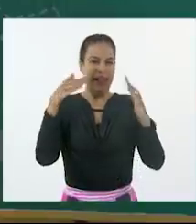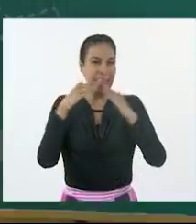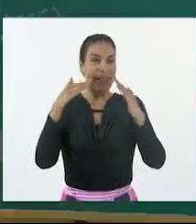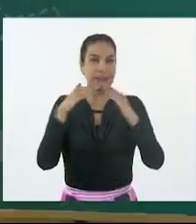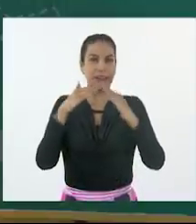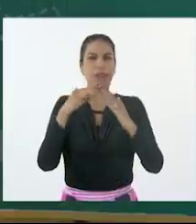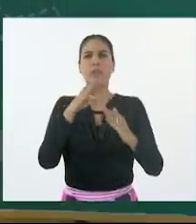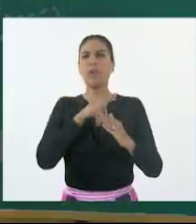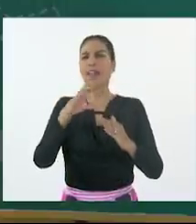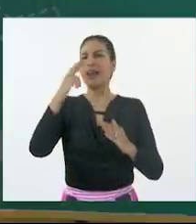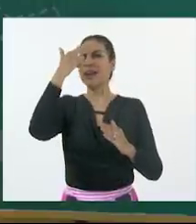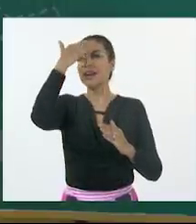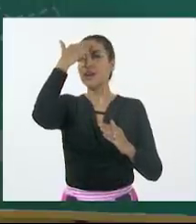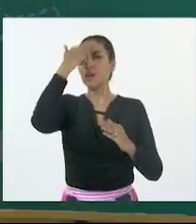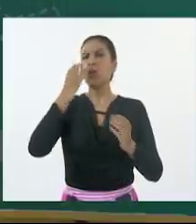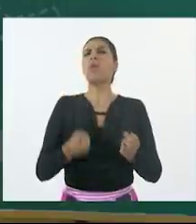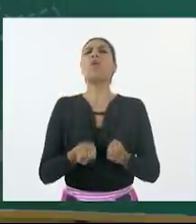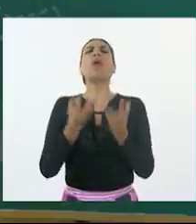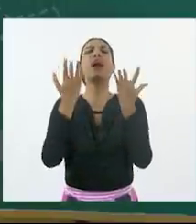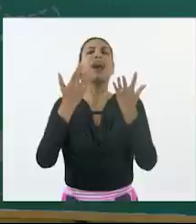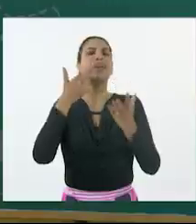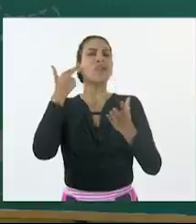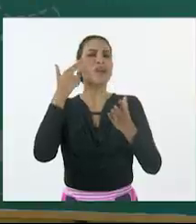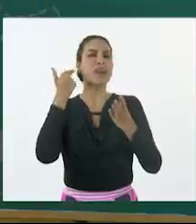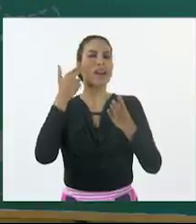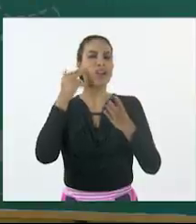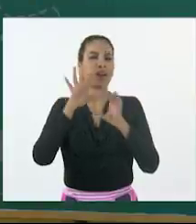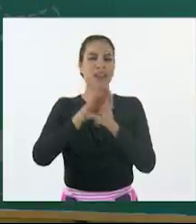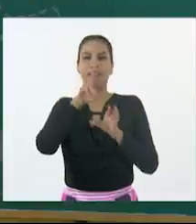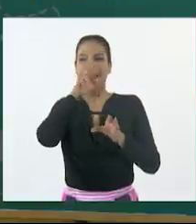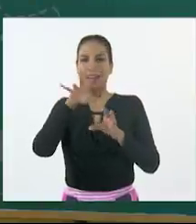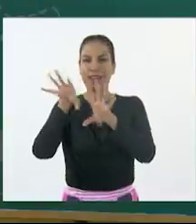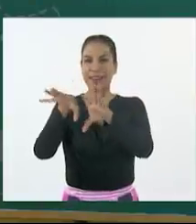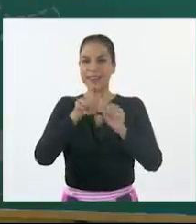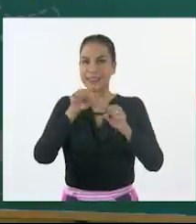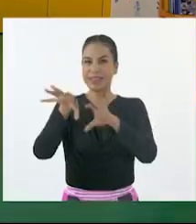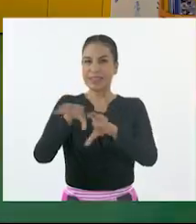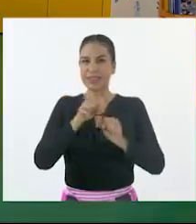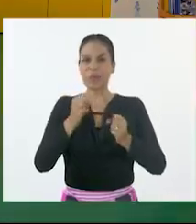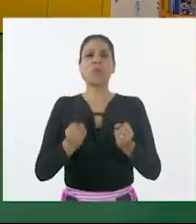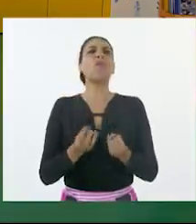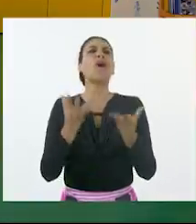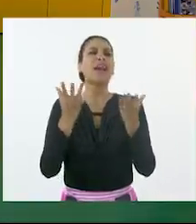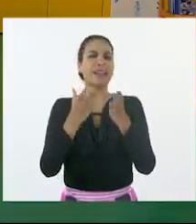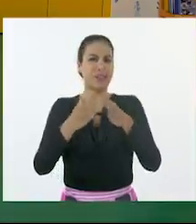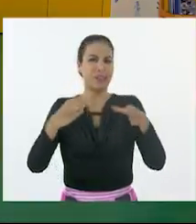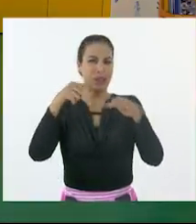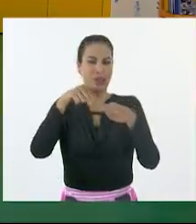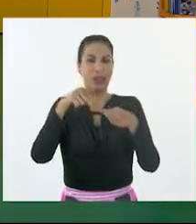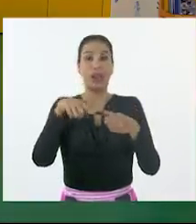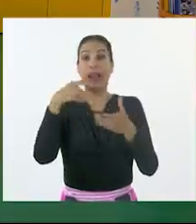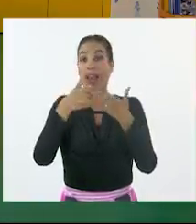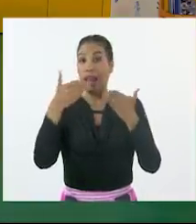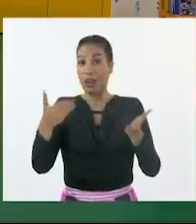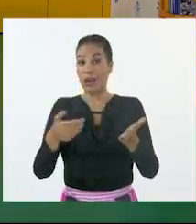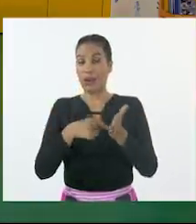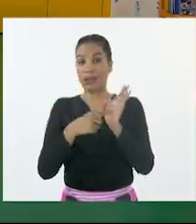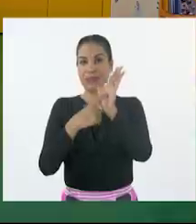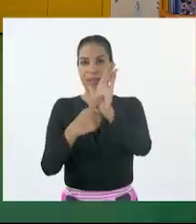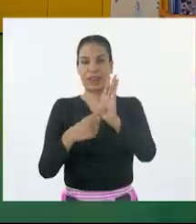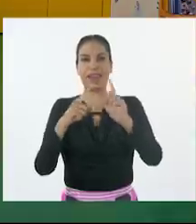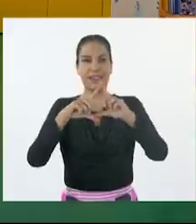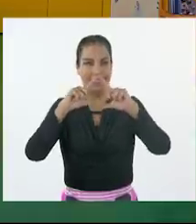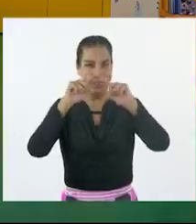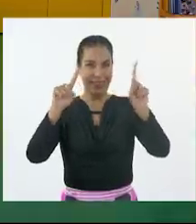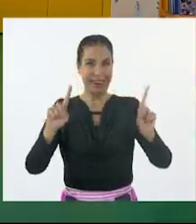casita, ¿pueden recordar cuántos ratones capturó la serpiente? Ahora les voy a mostrar unas